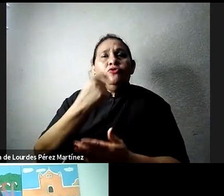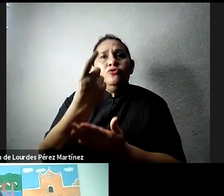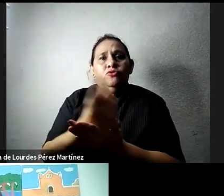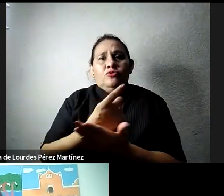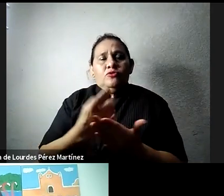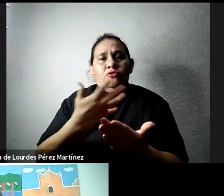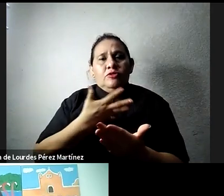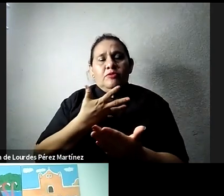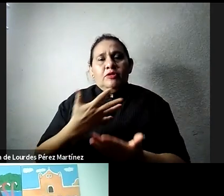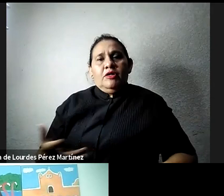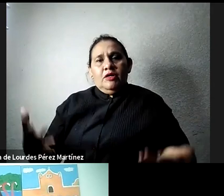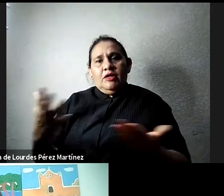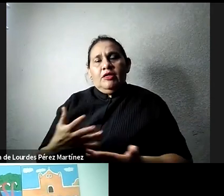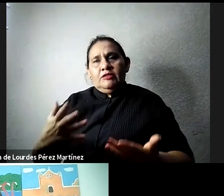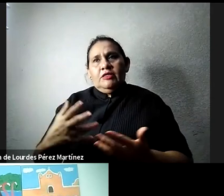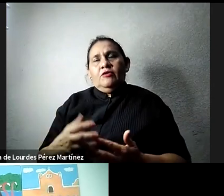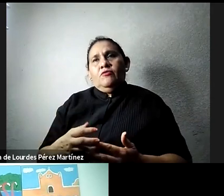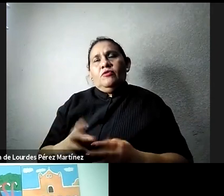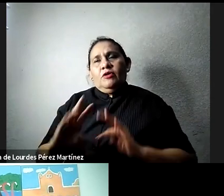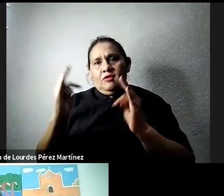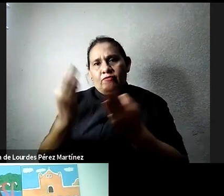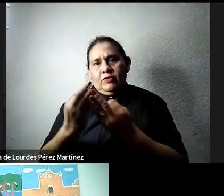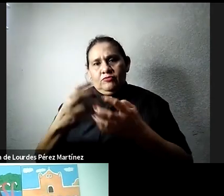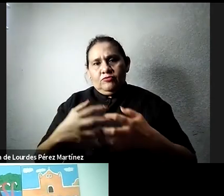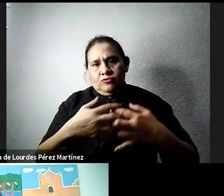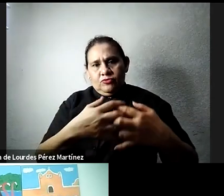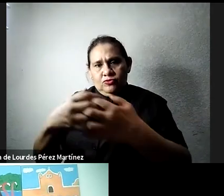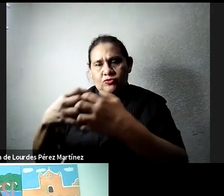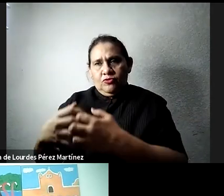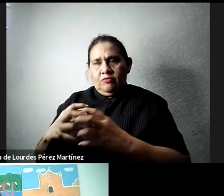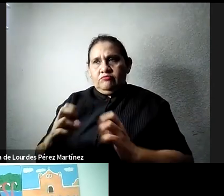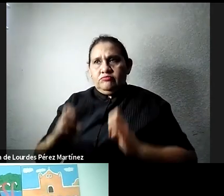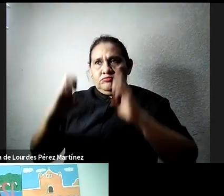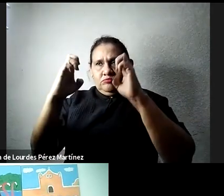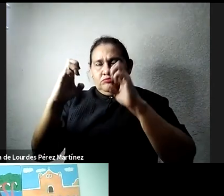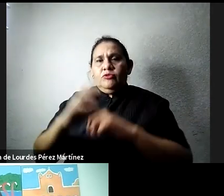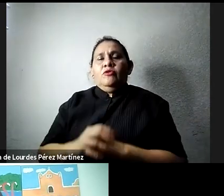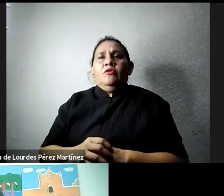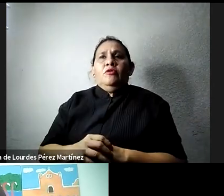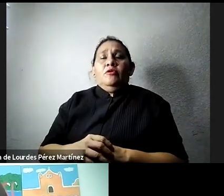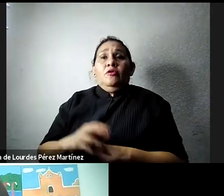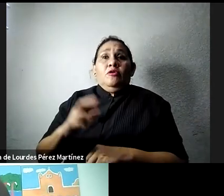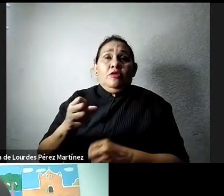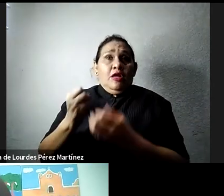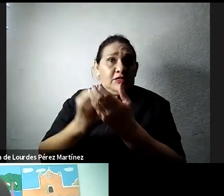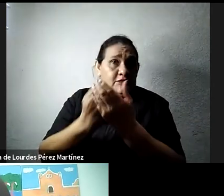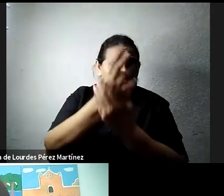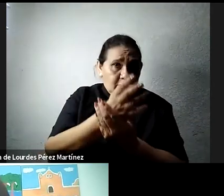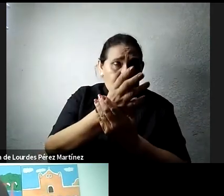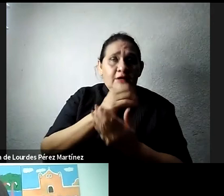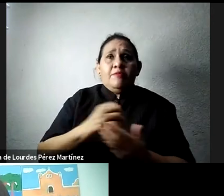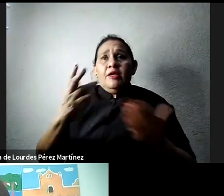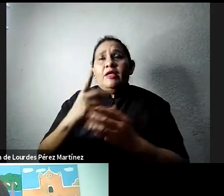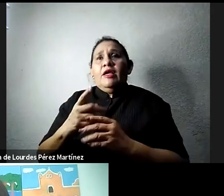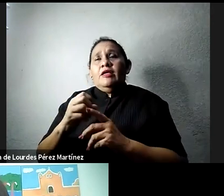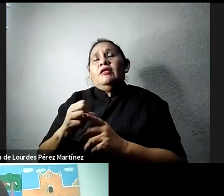una infraestructura segura, ¿no? Integrar los conceptos de accesibilidad y hacer un